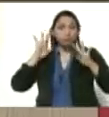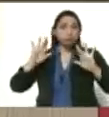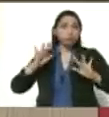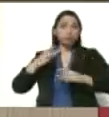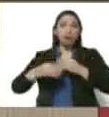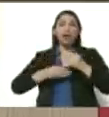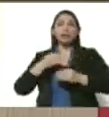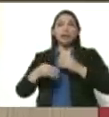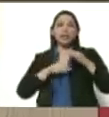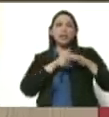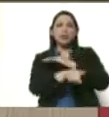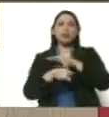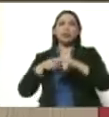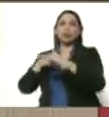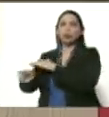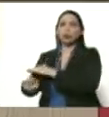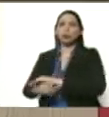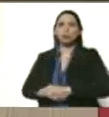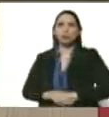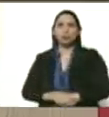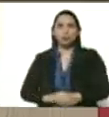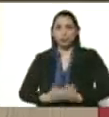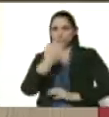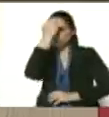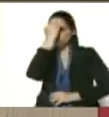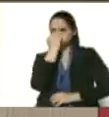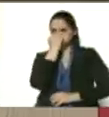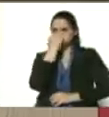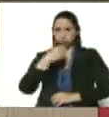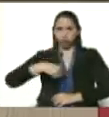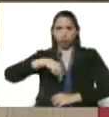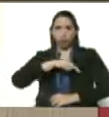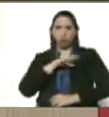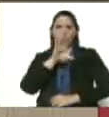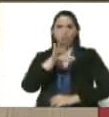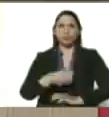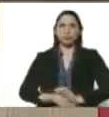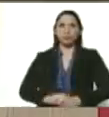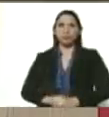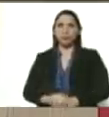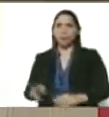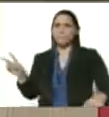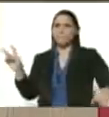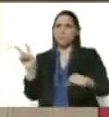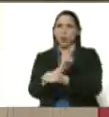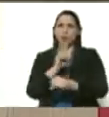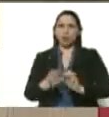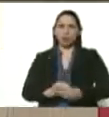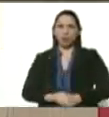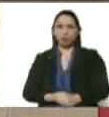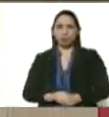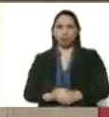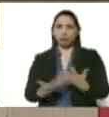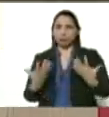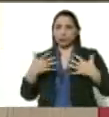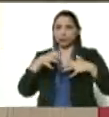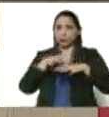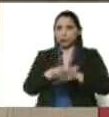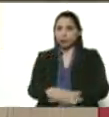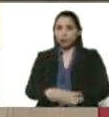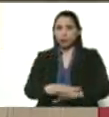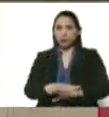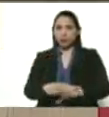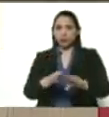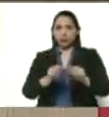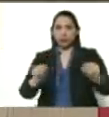hacer una incursión terrorista en nuestro territorio, violentar la integridad